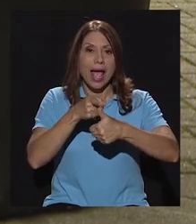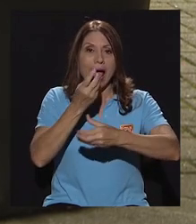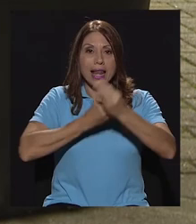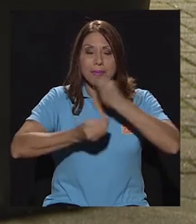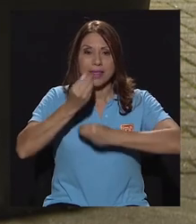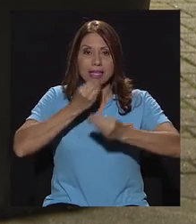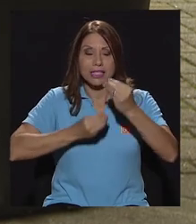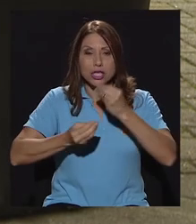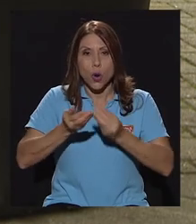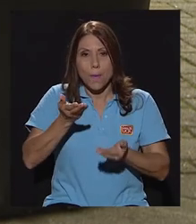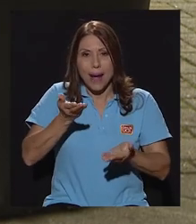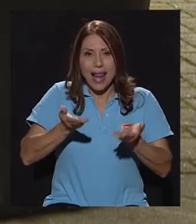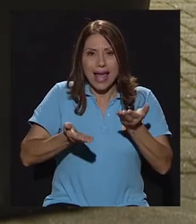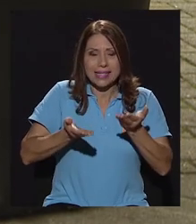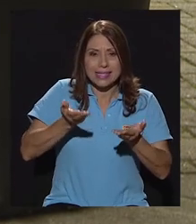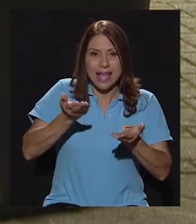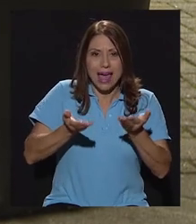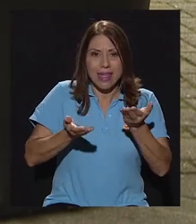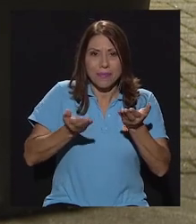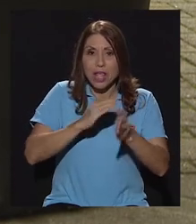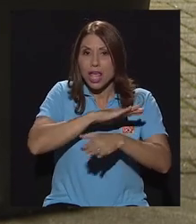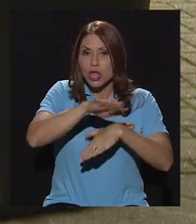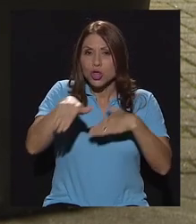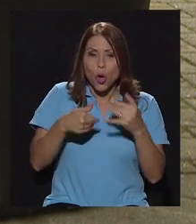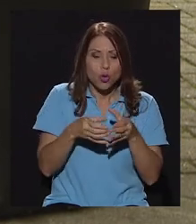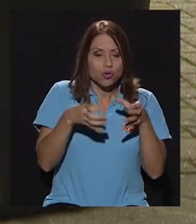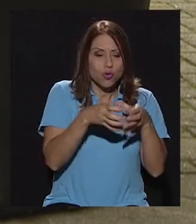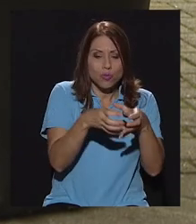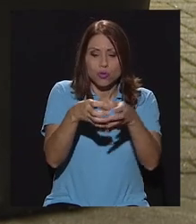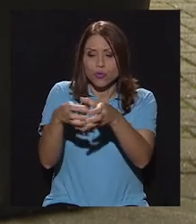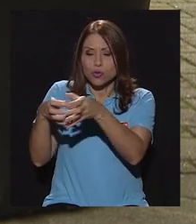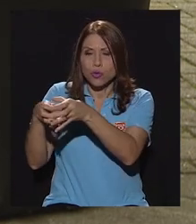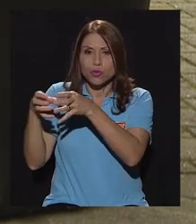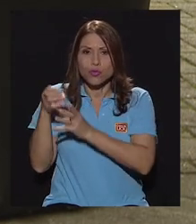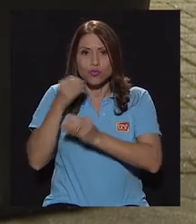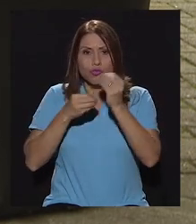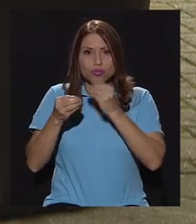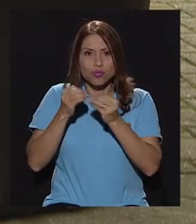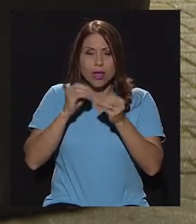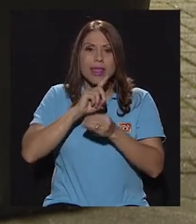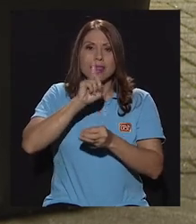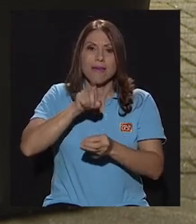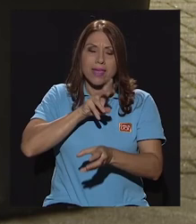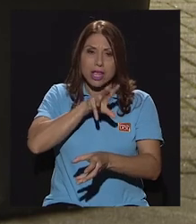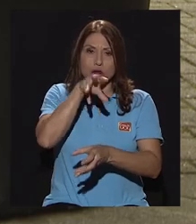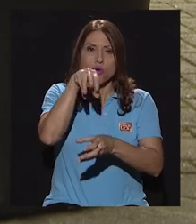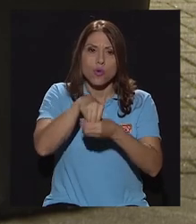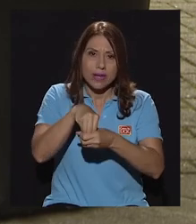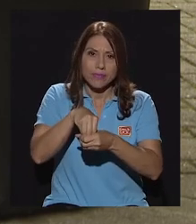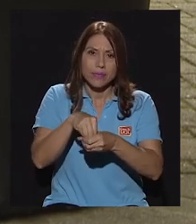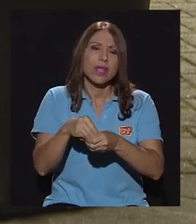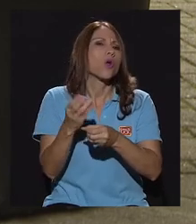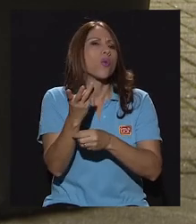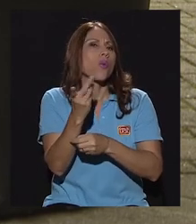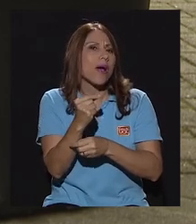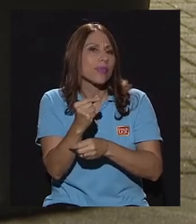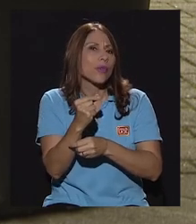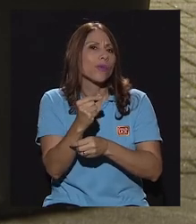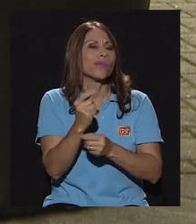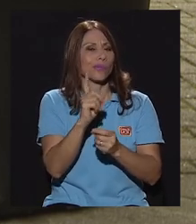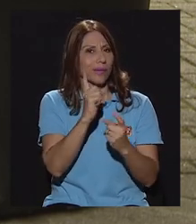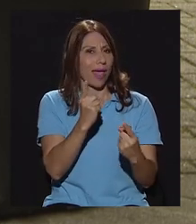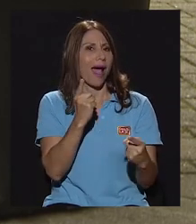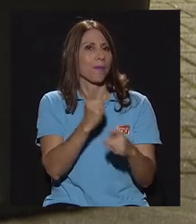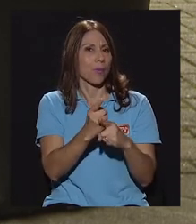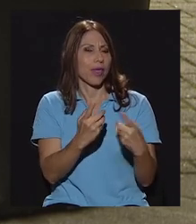alimentación debe ser balanceada, debe incluir todos los grupos de nutrientes en cantidades apropiadas, y por eso